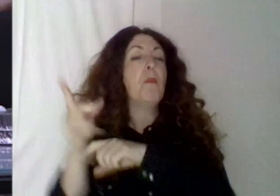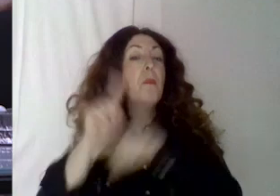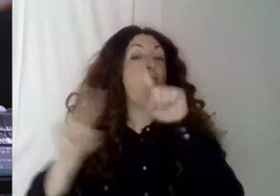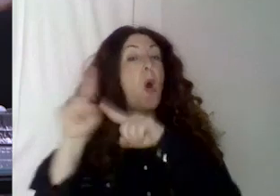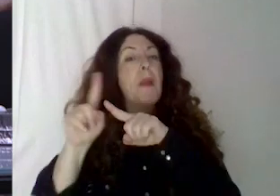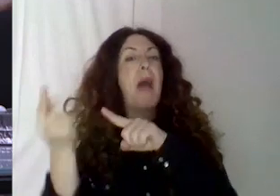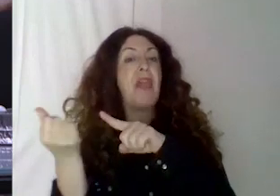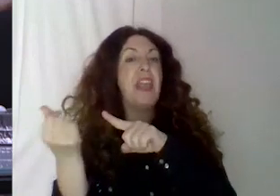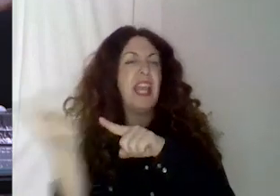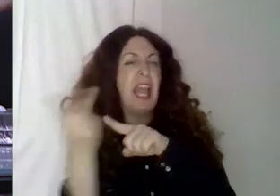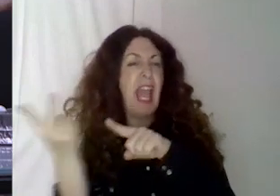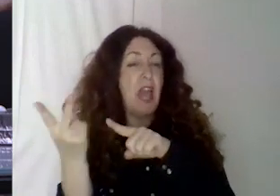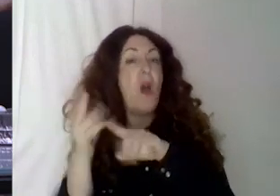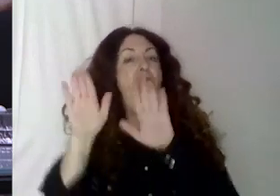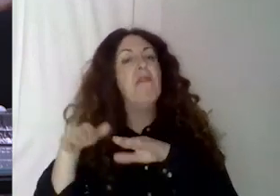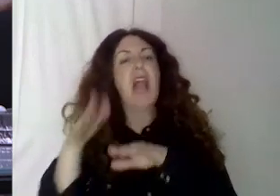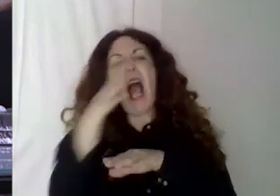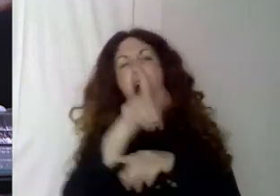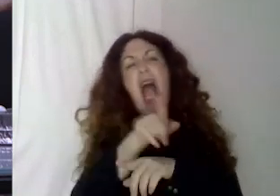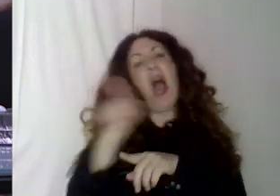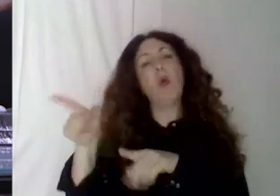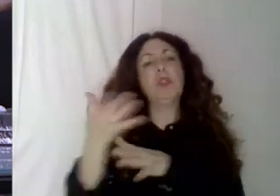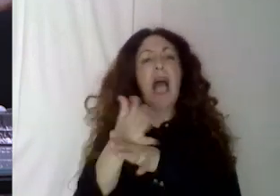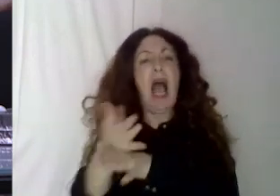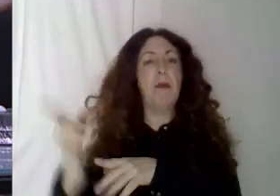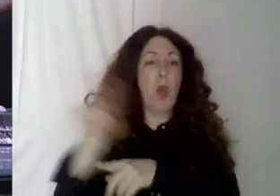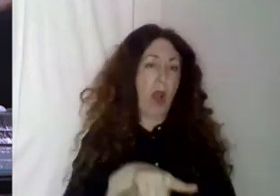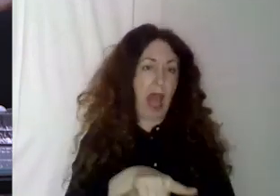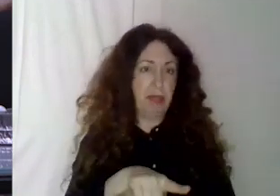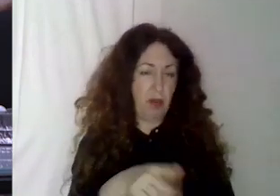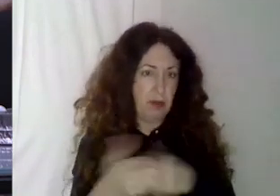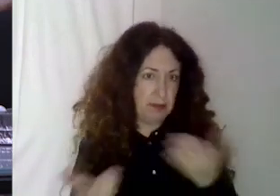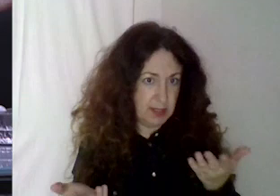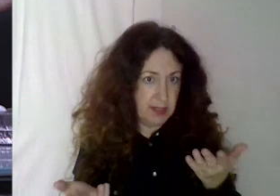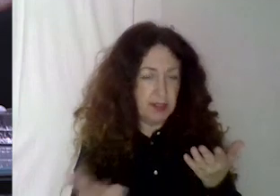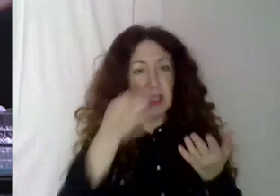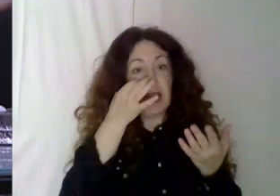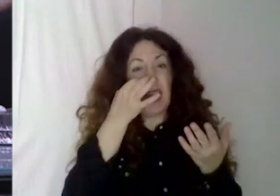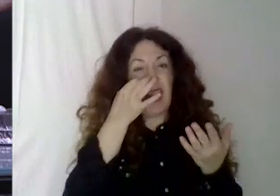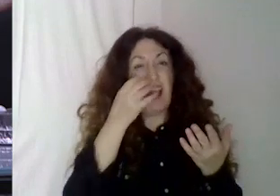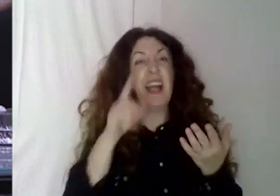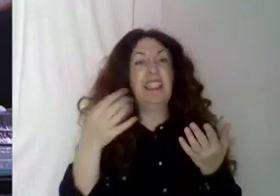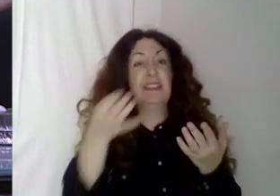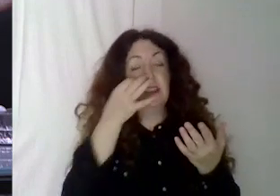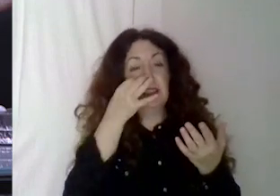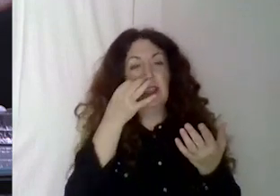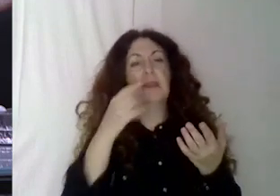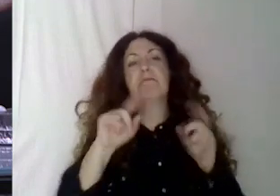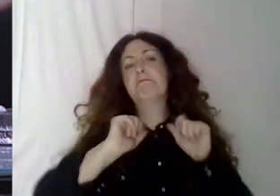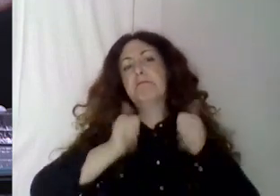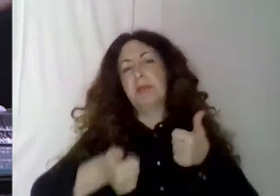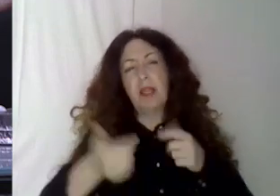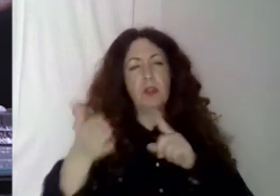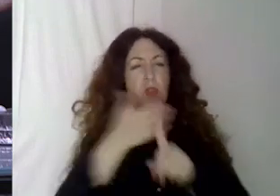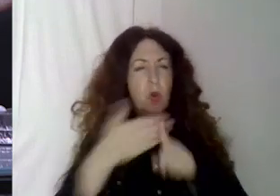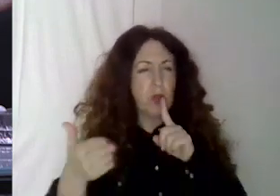tiempo, porque había sido violada, pues también me parece un tipo de historia, de biografía, de historia del arte canalla. Sobre